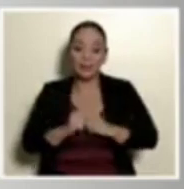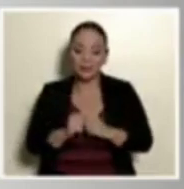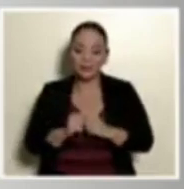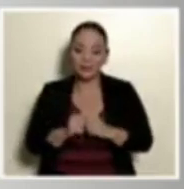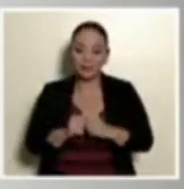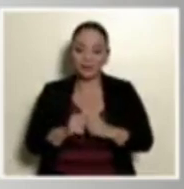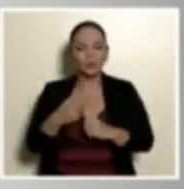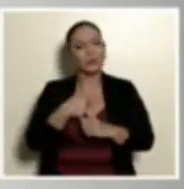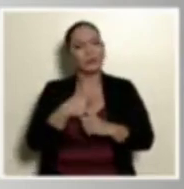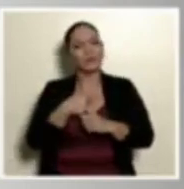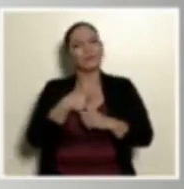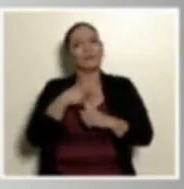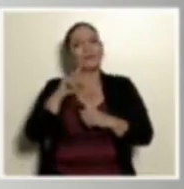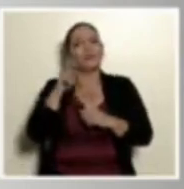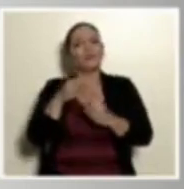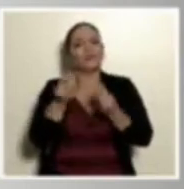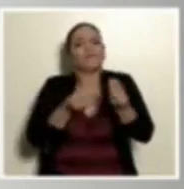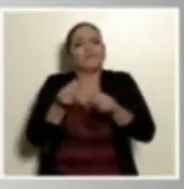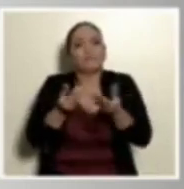medir?